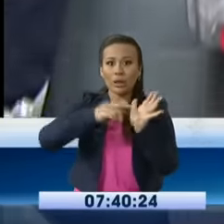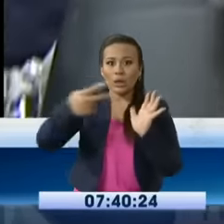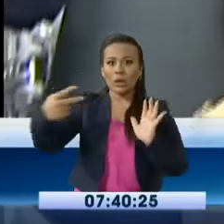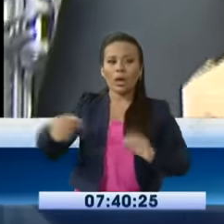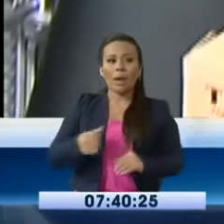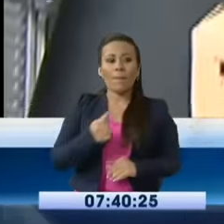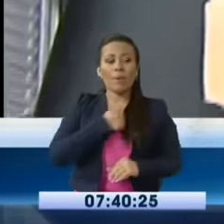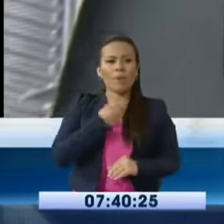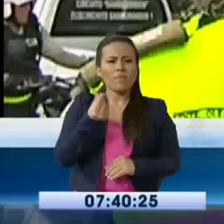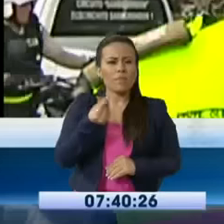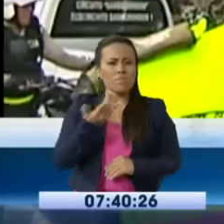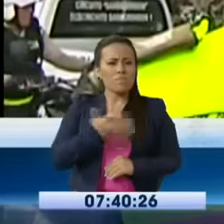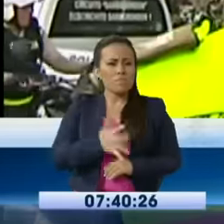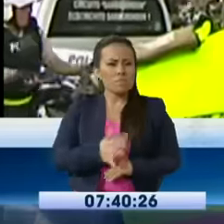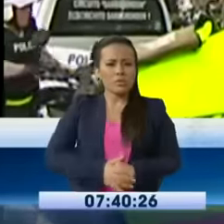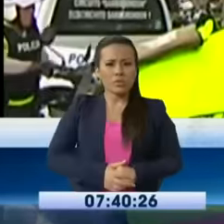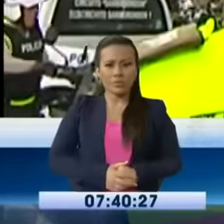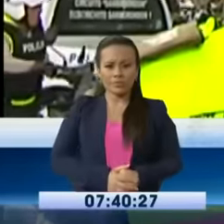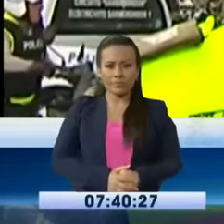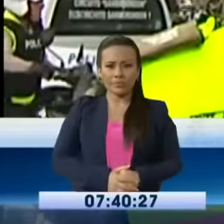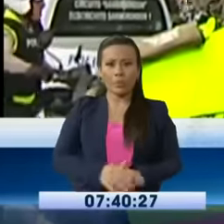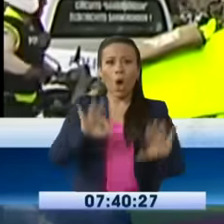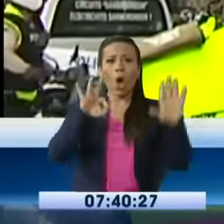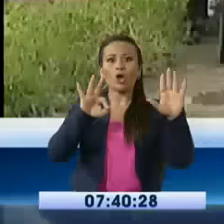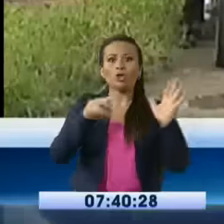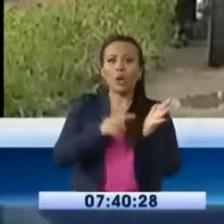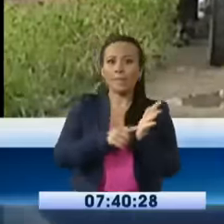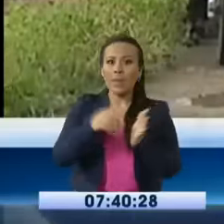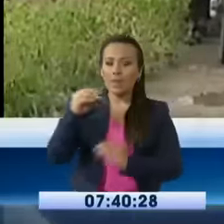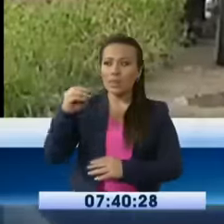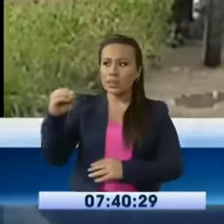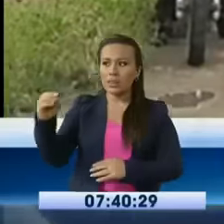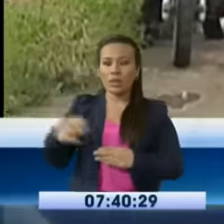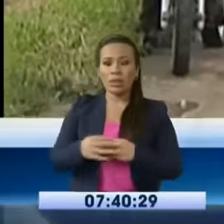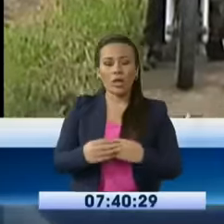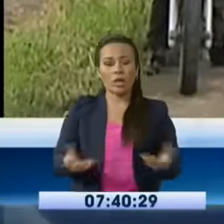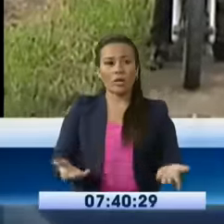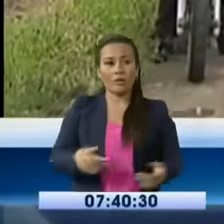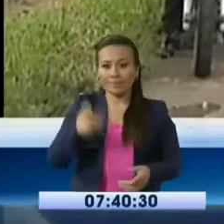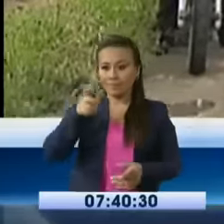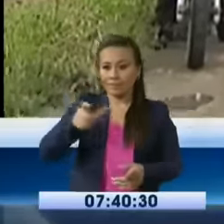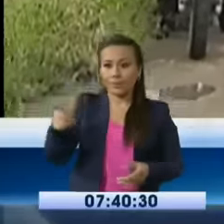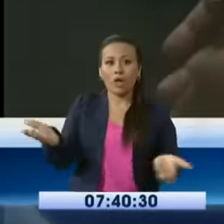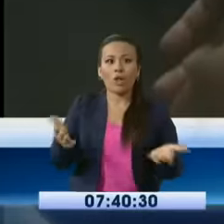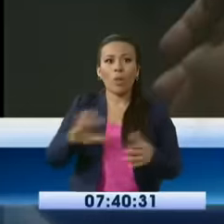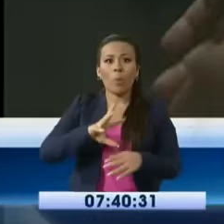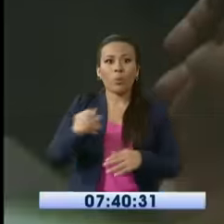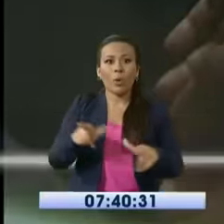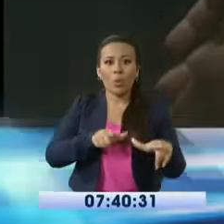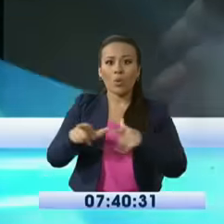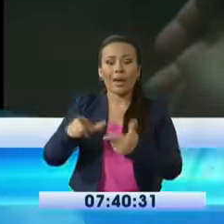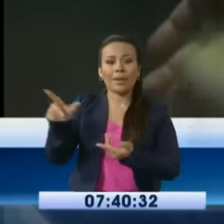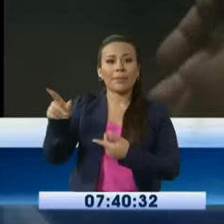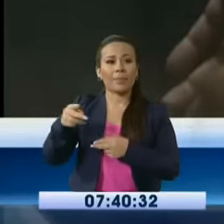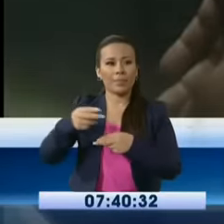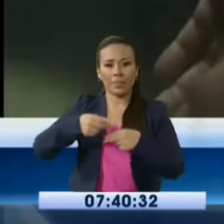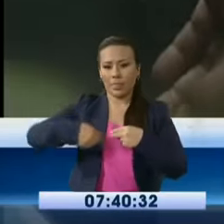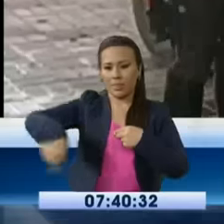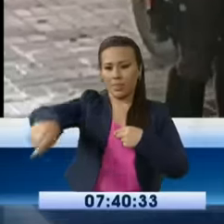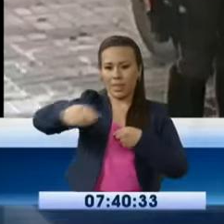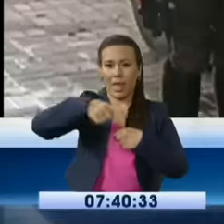corresponden a un valor aproximado de $8,000. Los sujetos fueron detenidos a la altura de un centro comercial en el sector conocido como